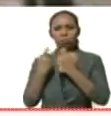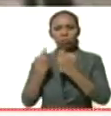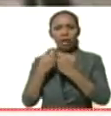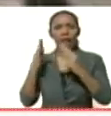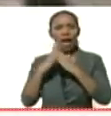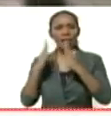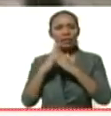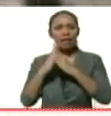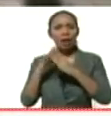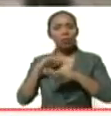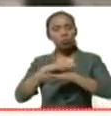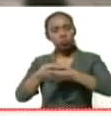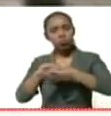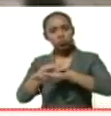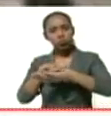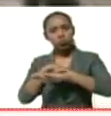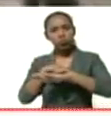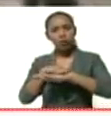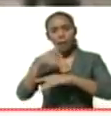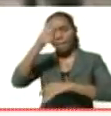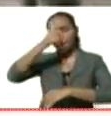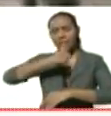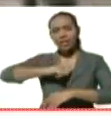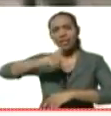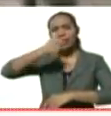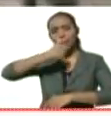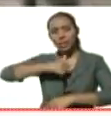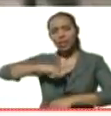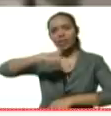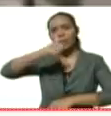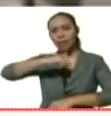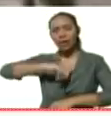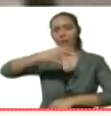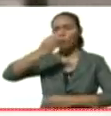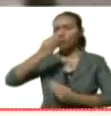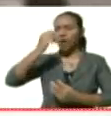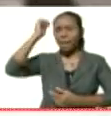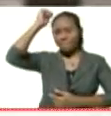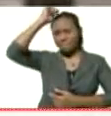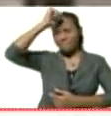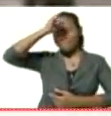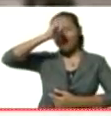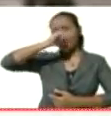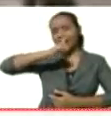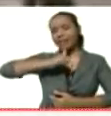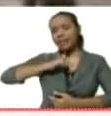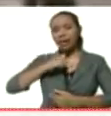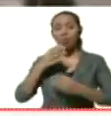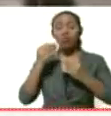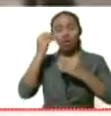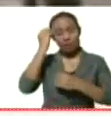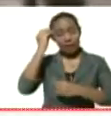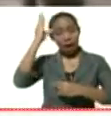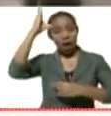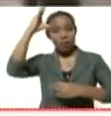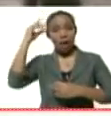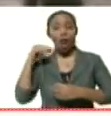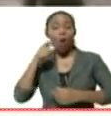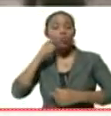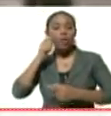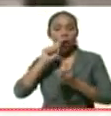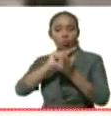hogar, perdonándose, con paciencia, paciencia, paciencia, máxima sabiduría. La humanidad está